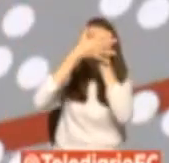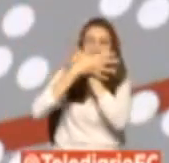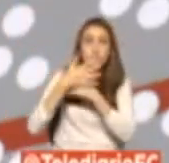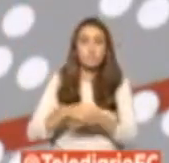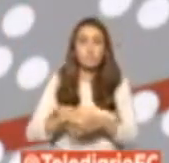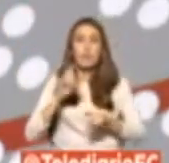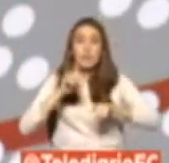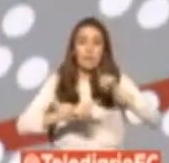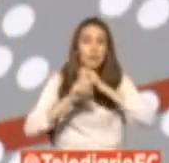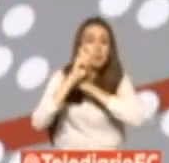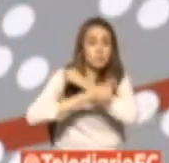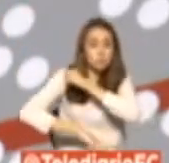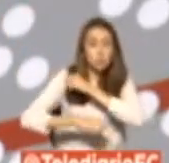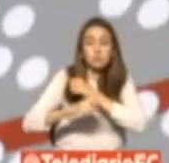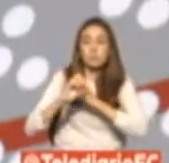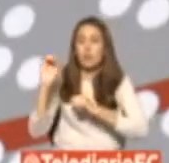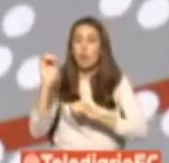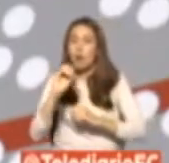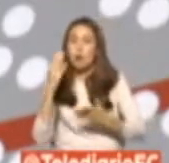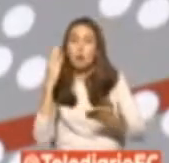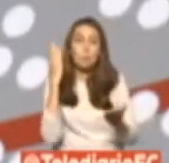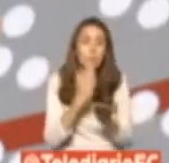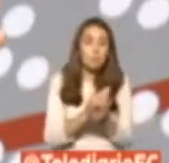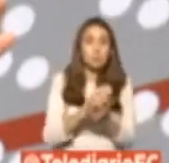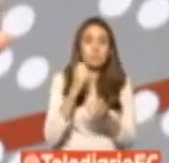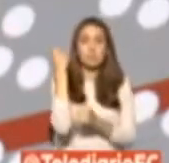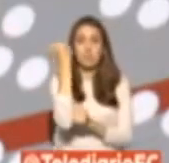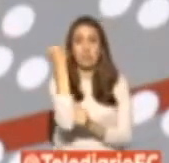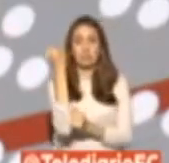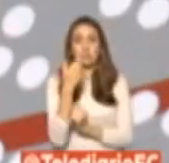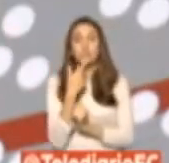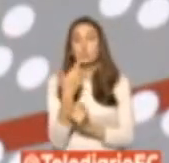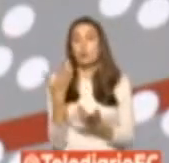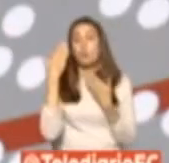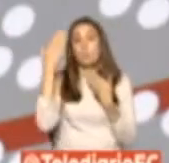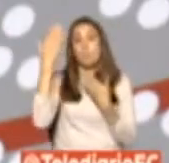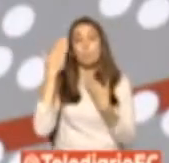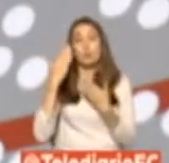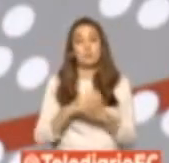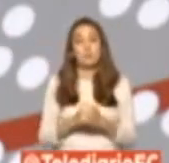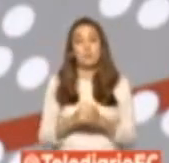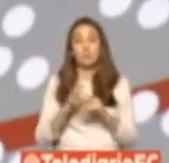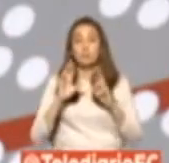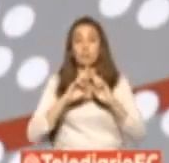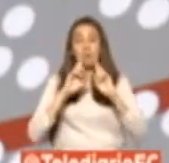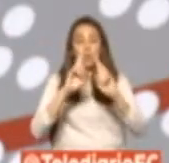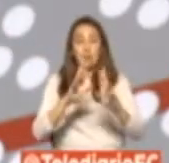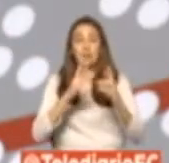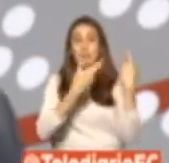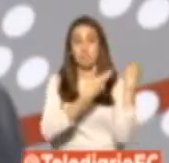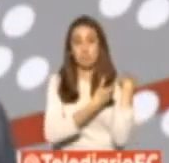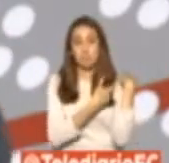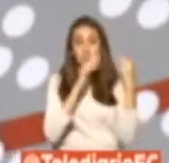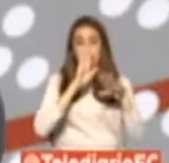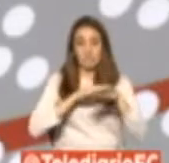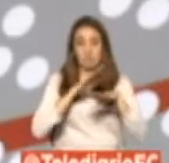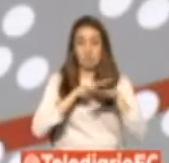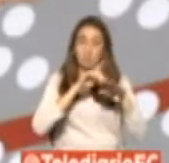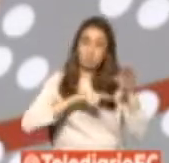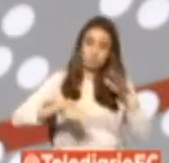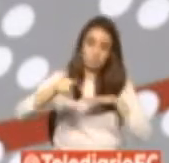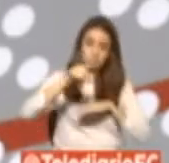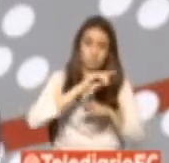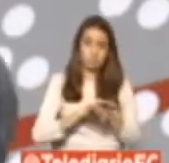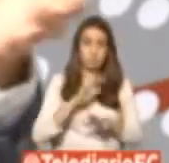muchas sanciones, pero nunca es la suspensión de los derechos políticos para el responsable económico. Es decir,